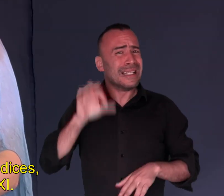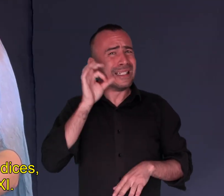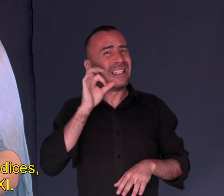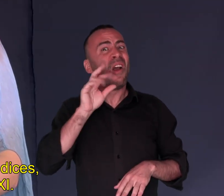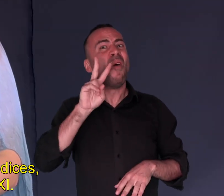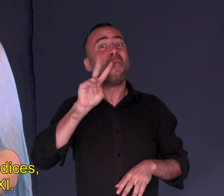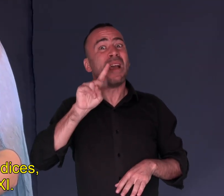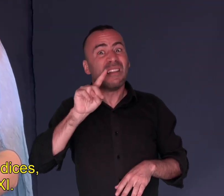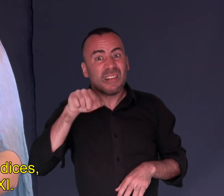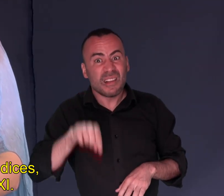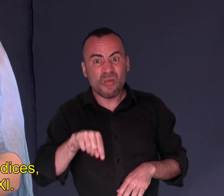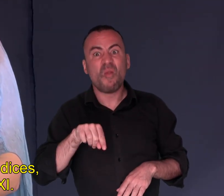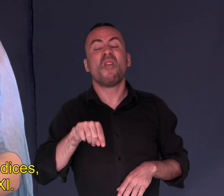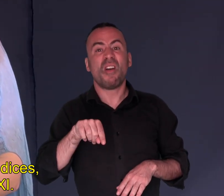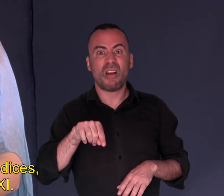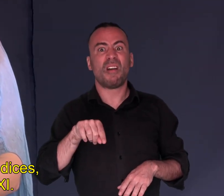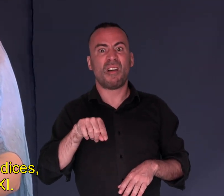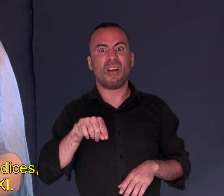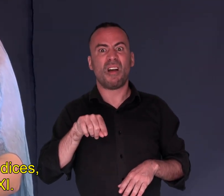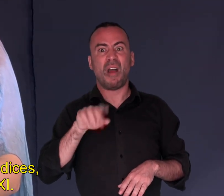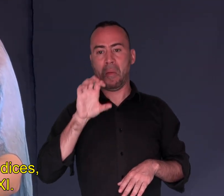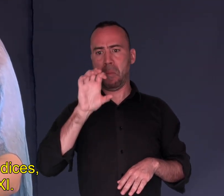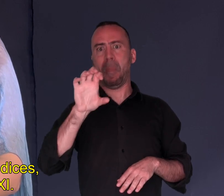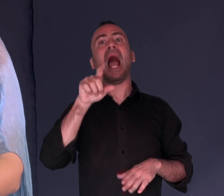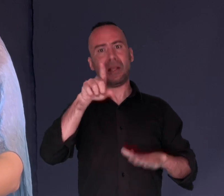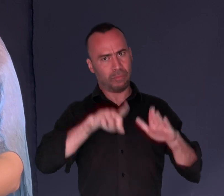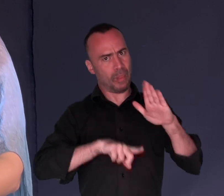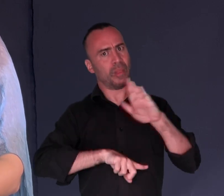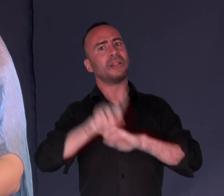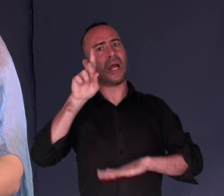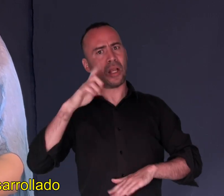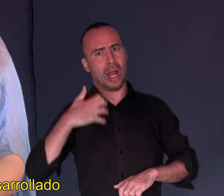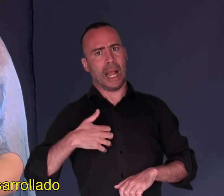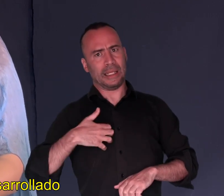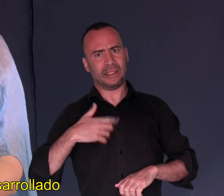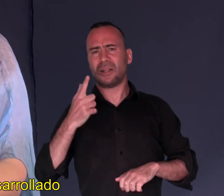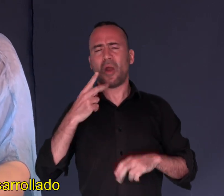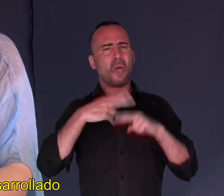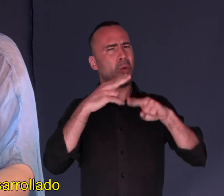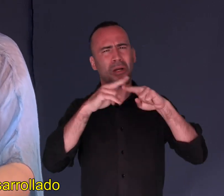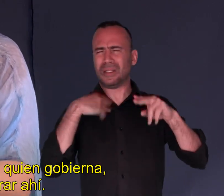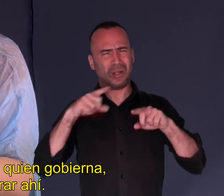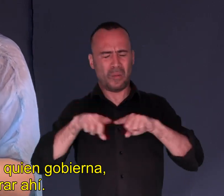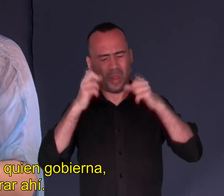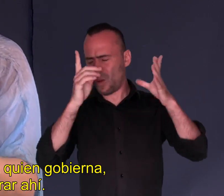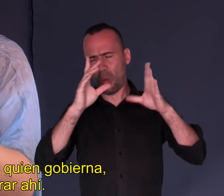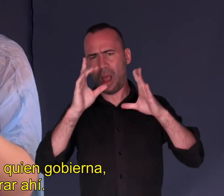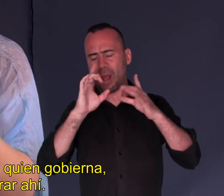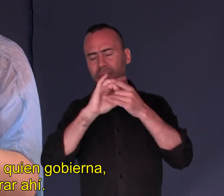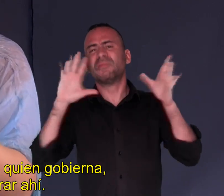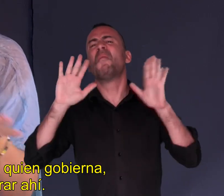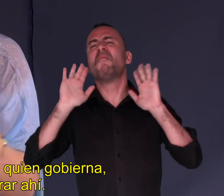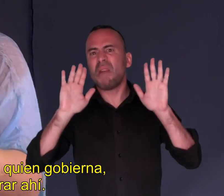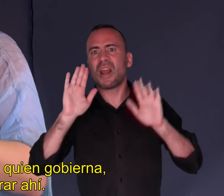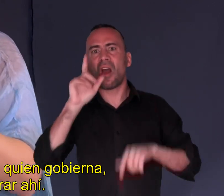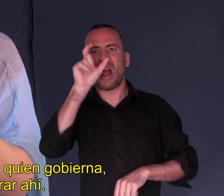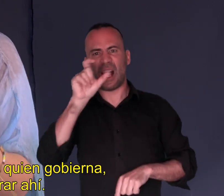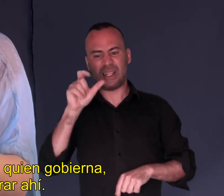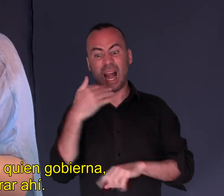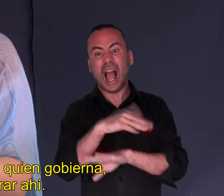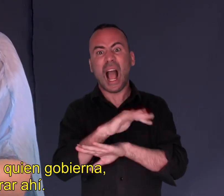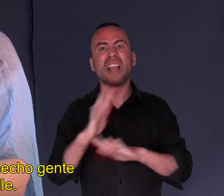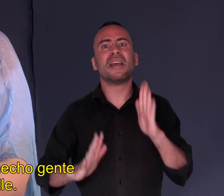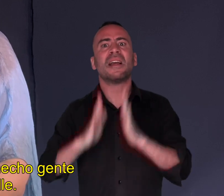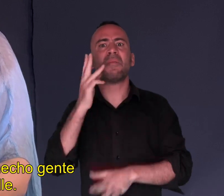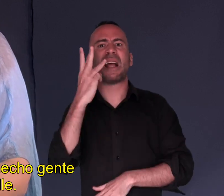O sea que dices siglo XX en un país desarrollado me da igual que gobierna que gobierna no voy a